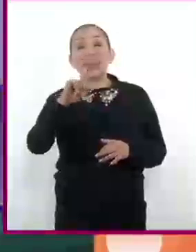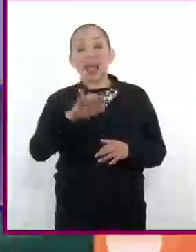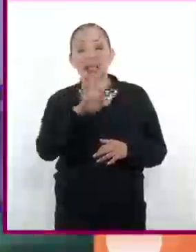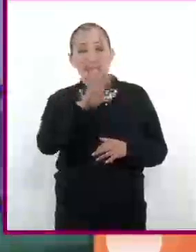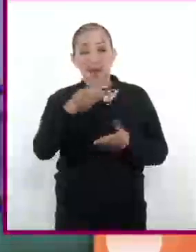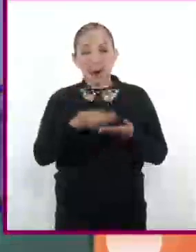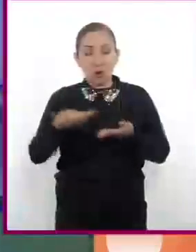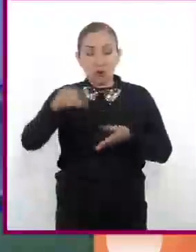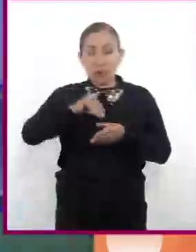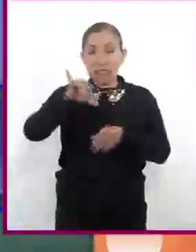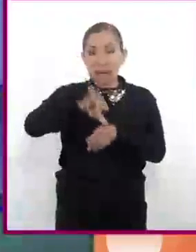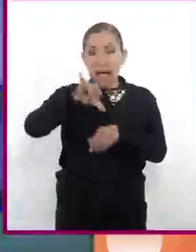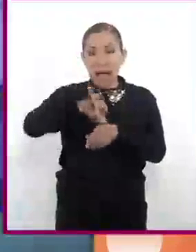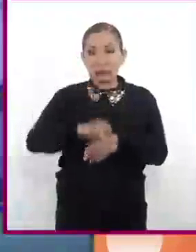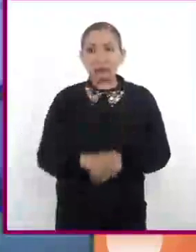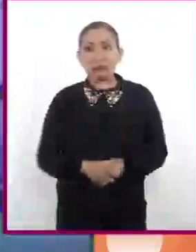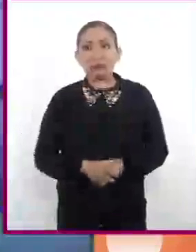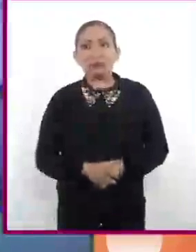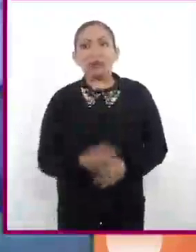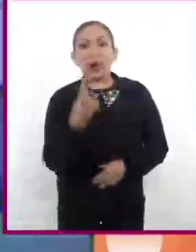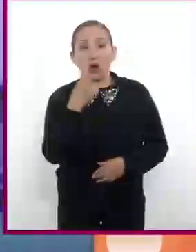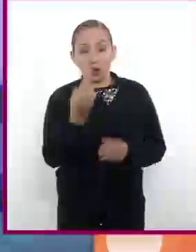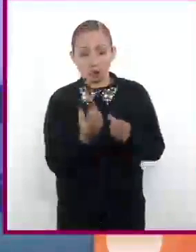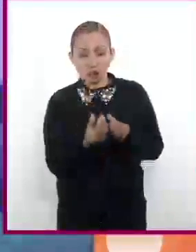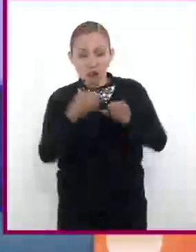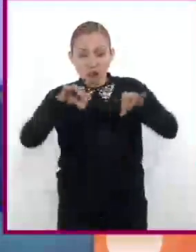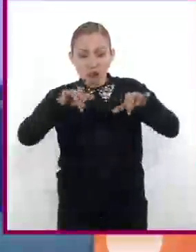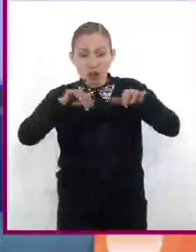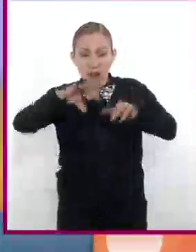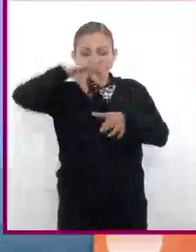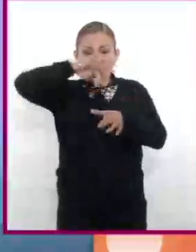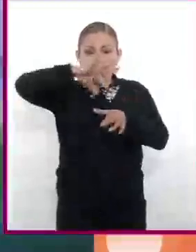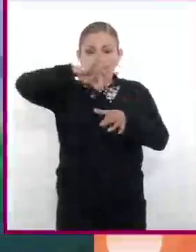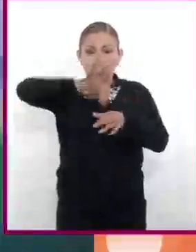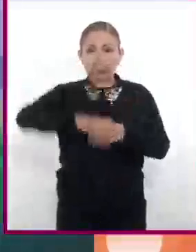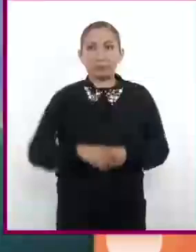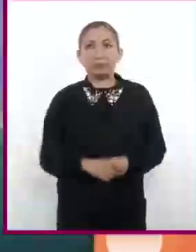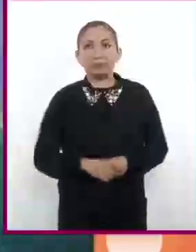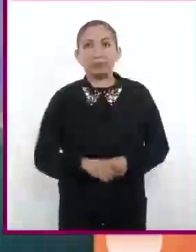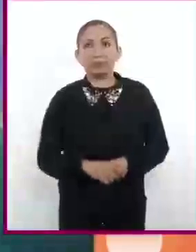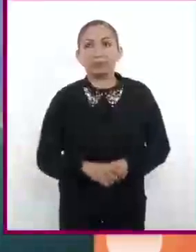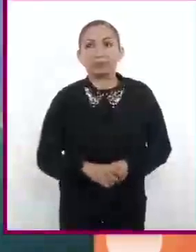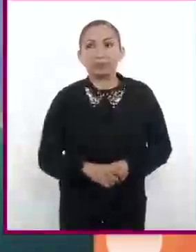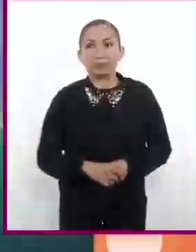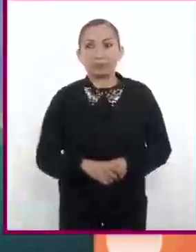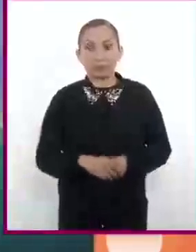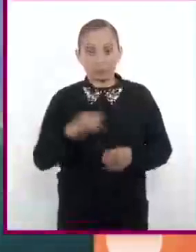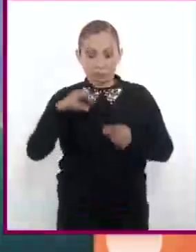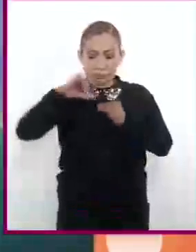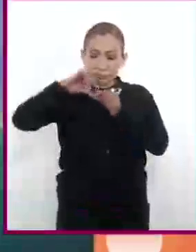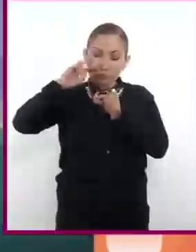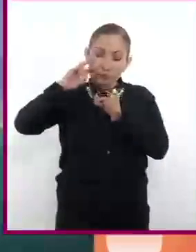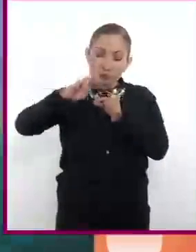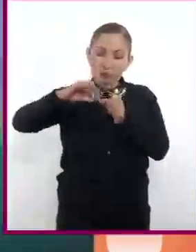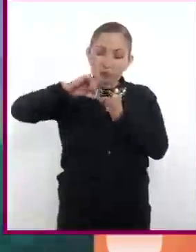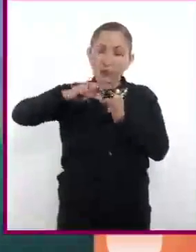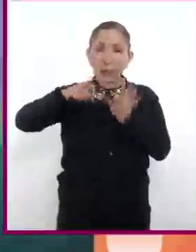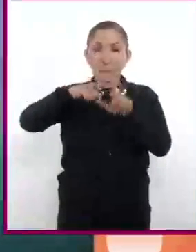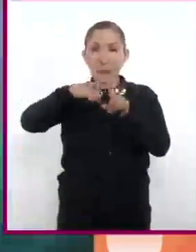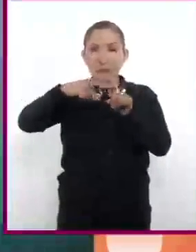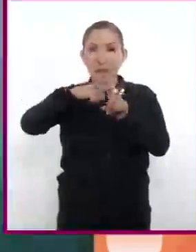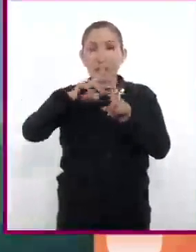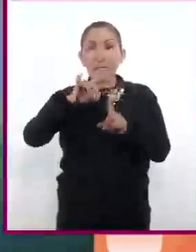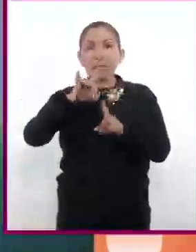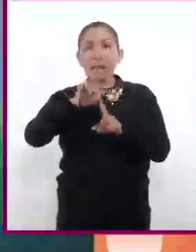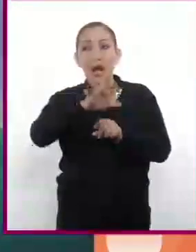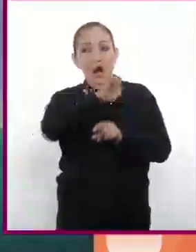5 cucharadas de sal, un socket para foco de linterna, Unimos uno de los cables al polo positivo de la